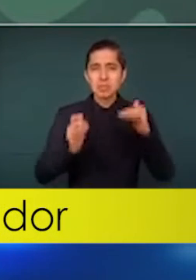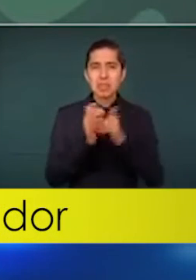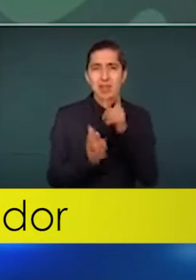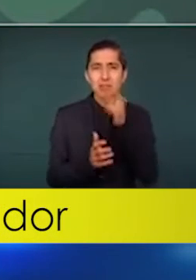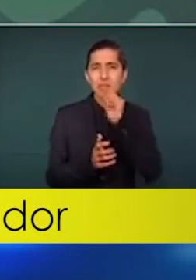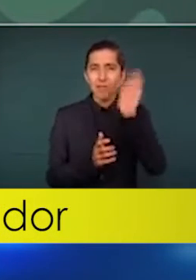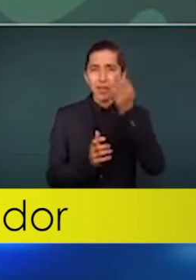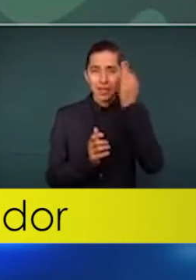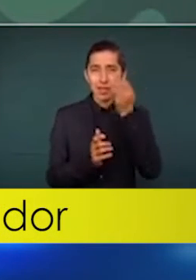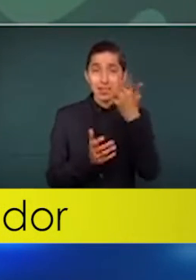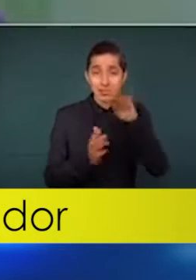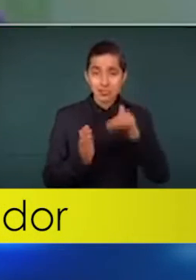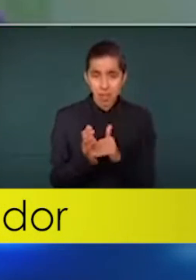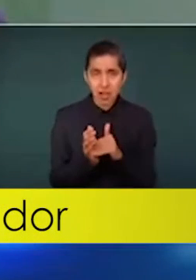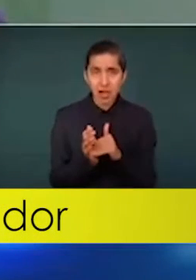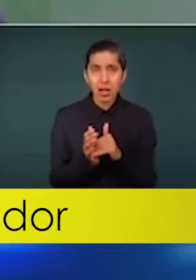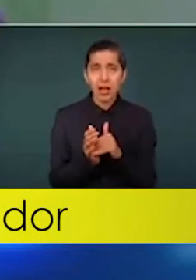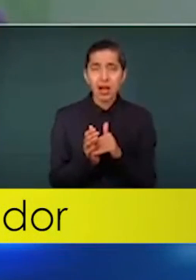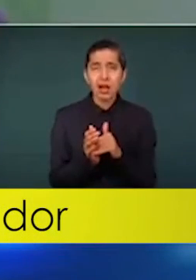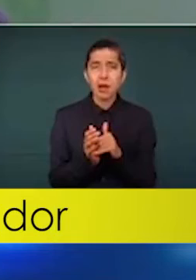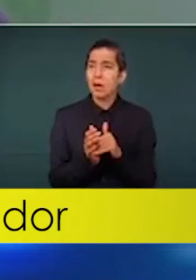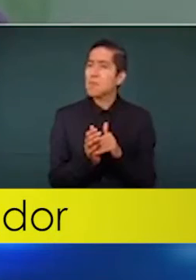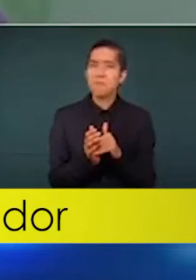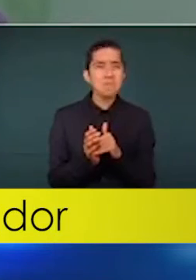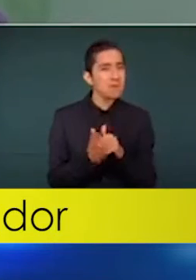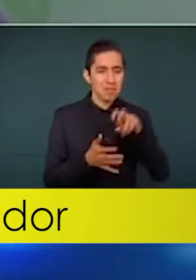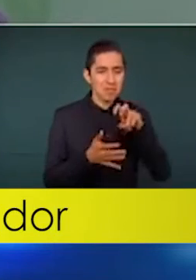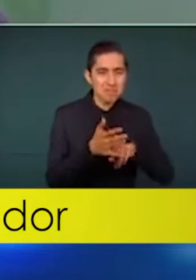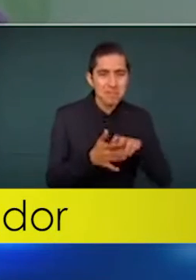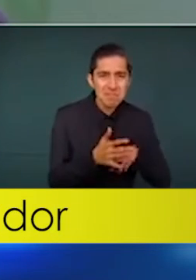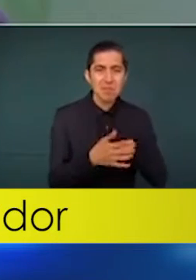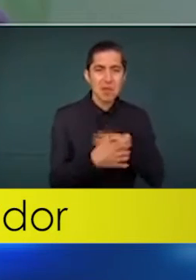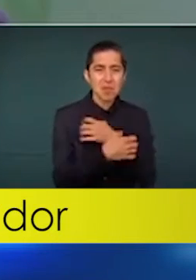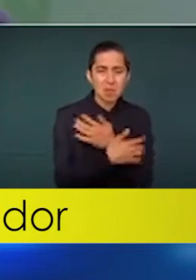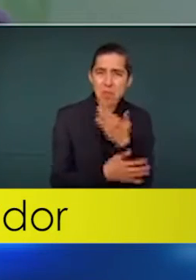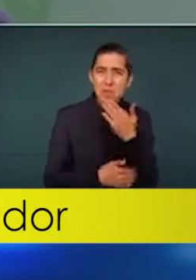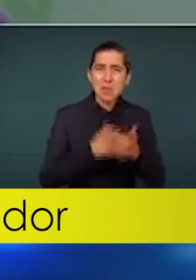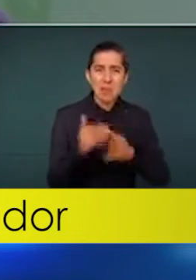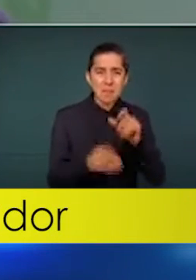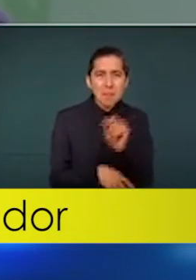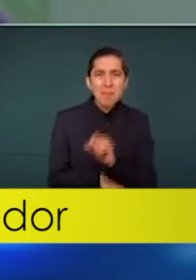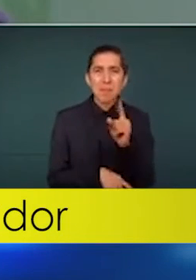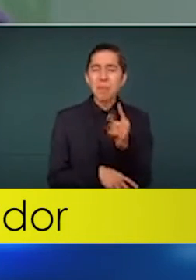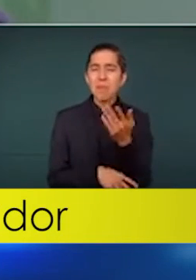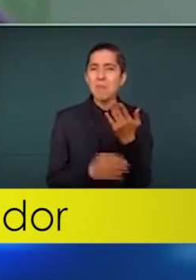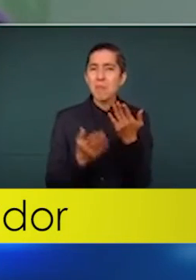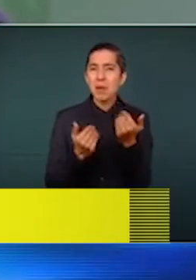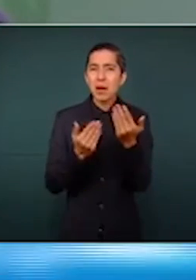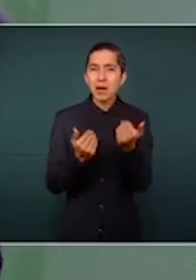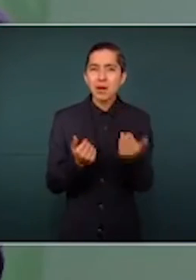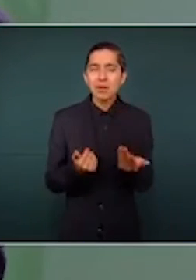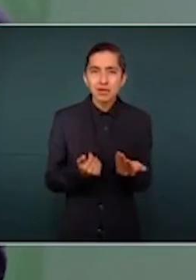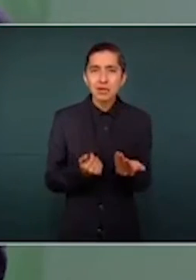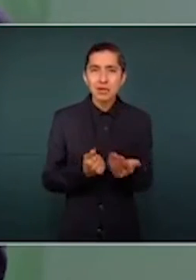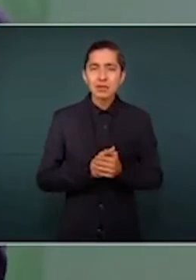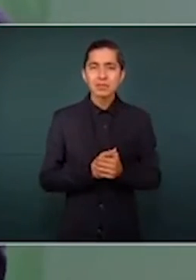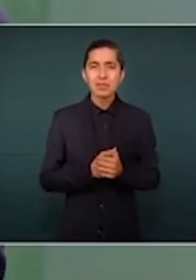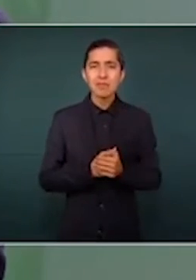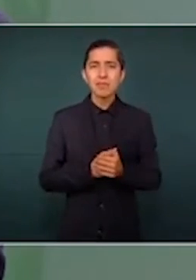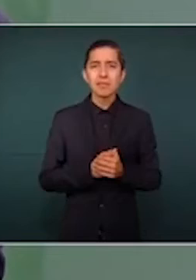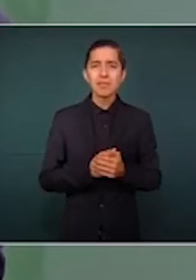sin disciplina, sin profesionalismo, bueno,